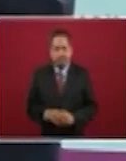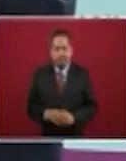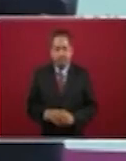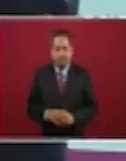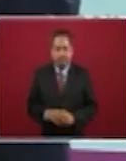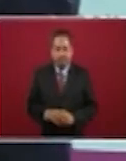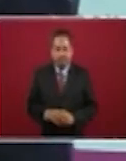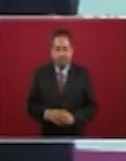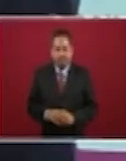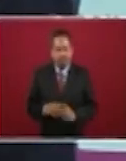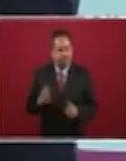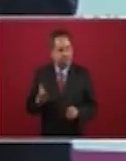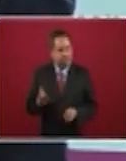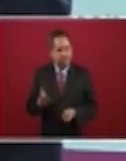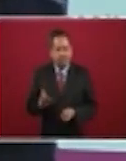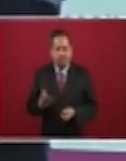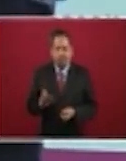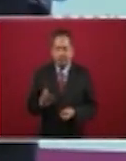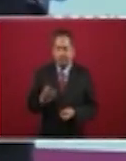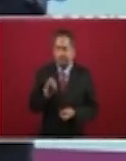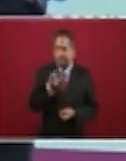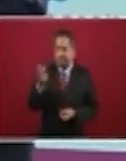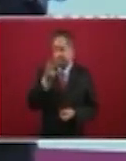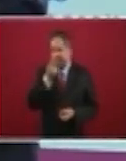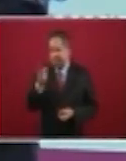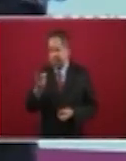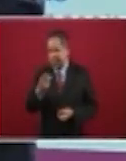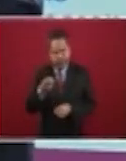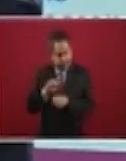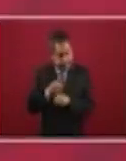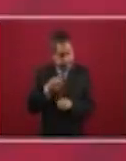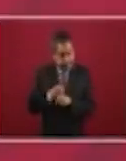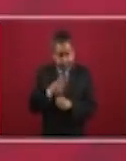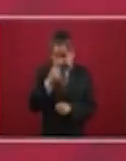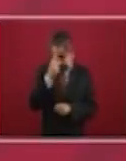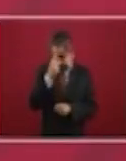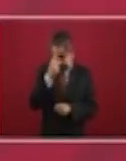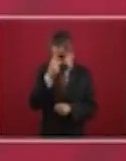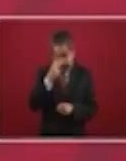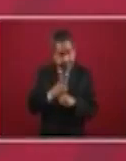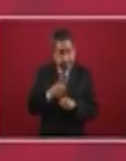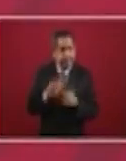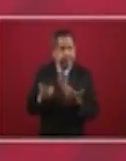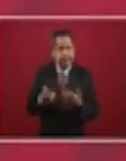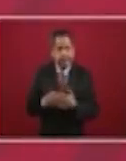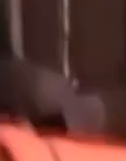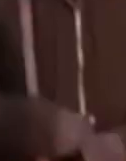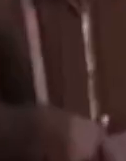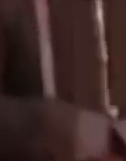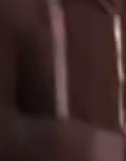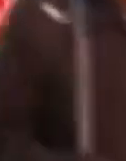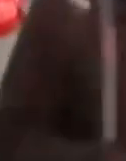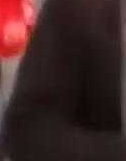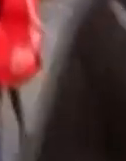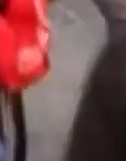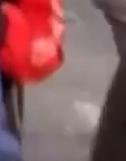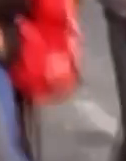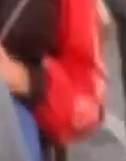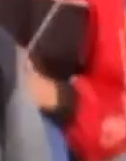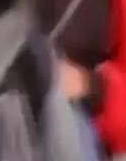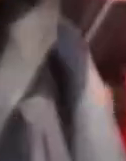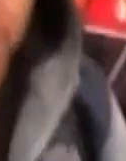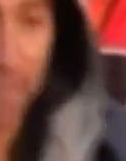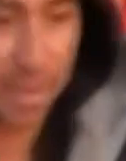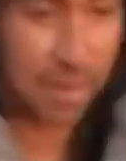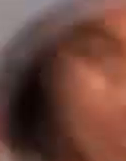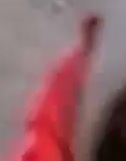viene de una de una queja que presentaron acereros de eeuu diciendo que los precios que méxico eran precios de dumping que